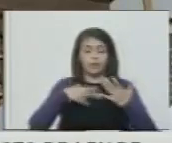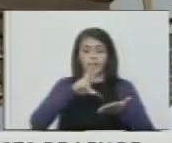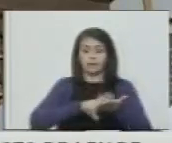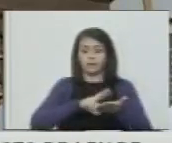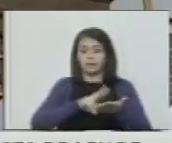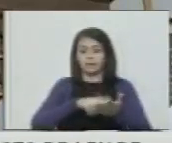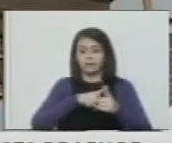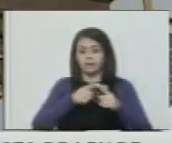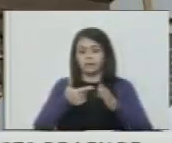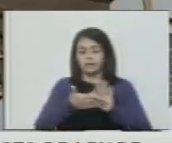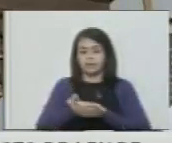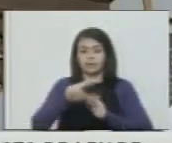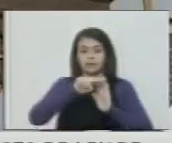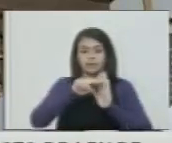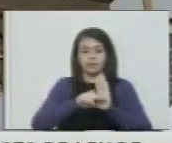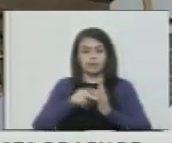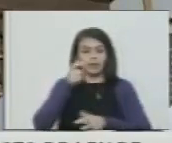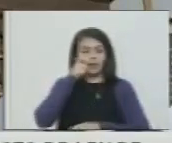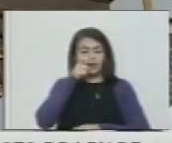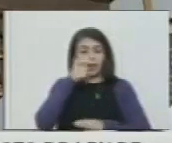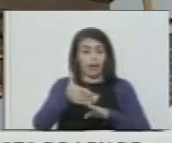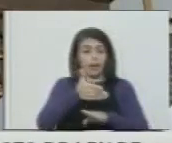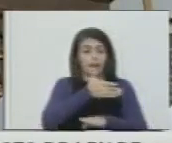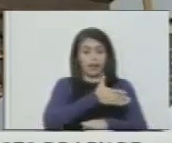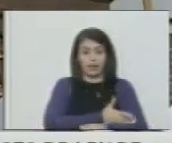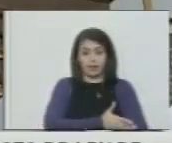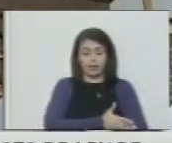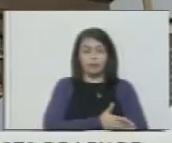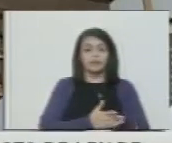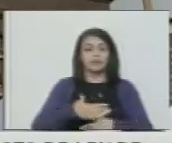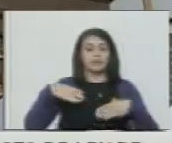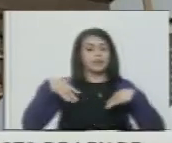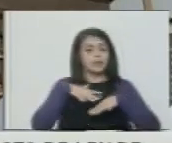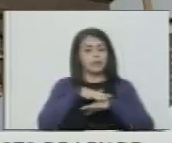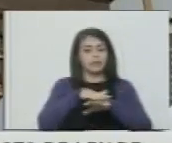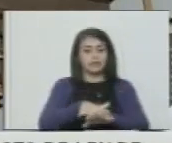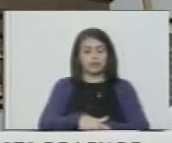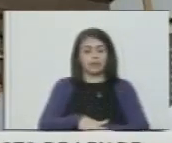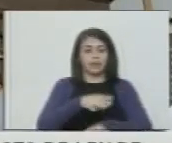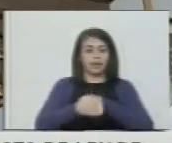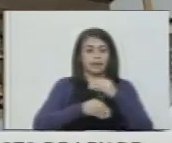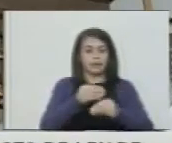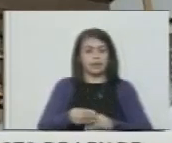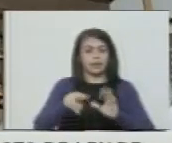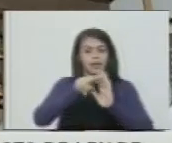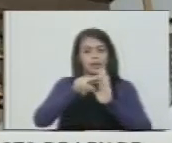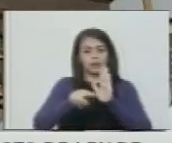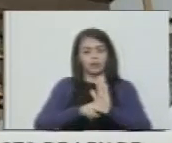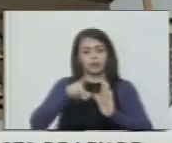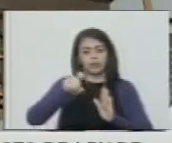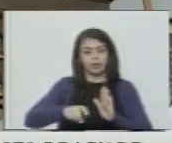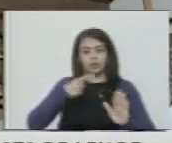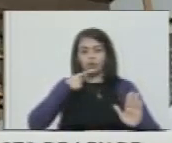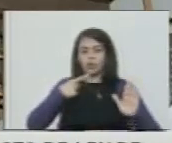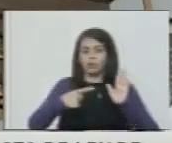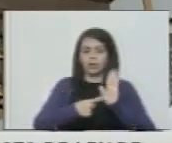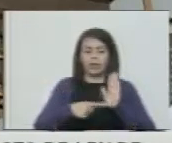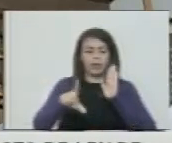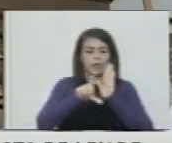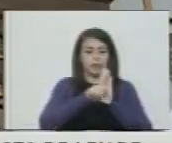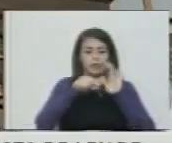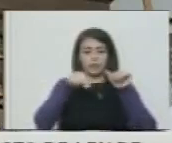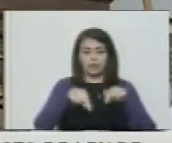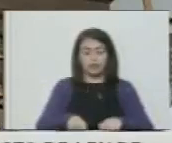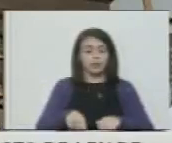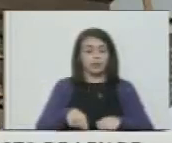actividad aseguradora bajo los criterios de supervisión preventiva e integral y adoptar las medidas necesarias para el